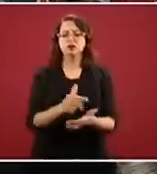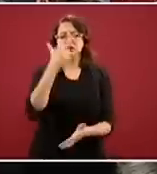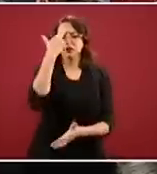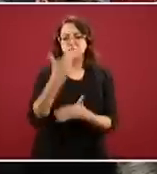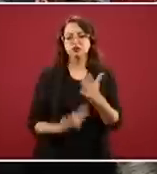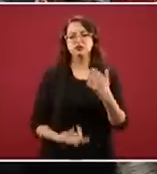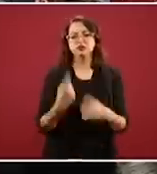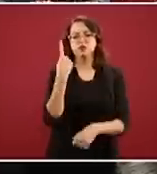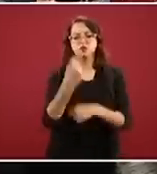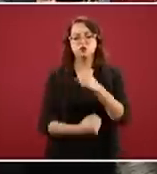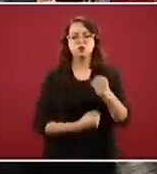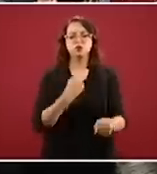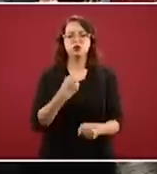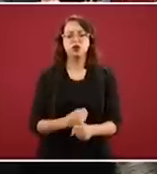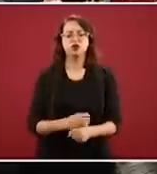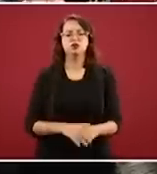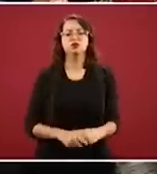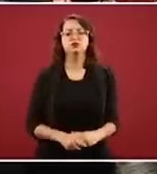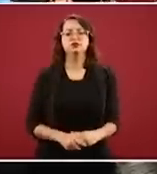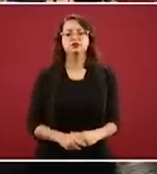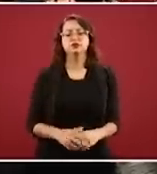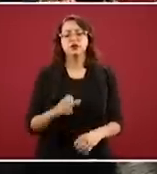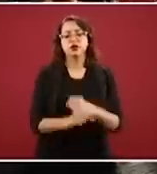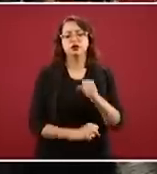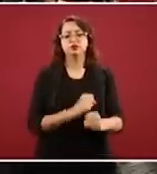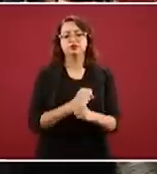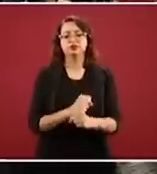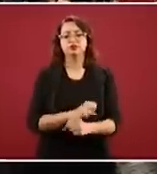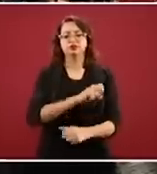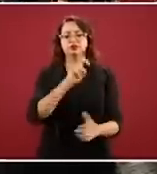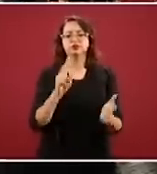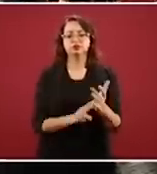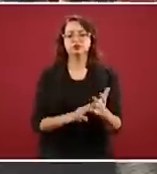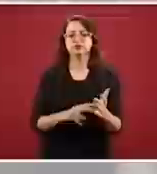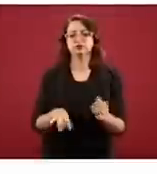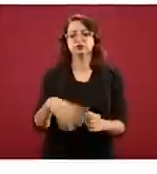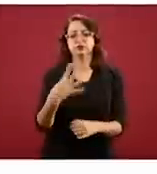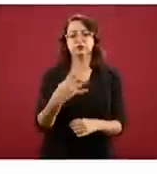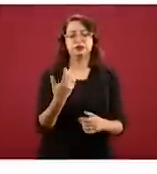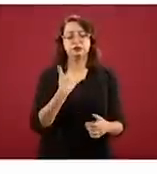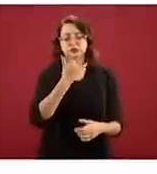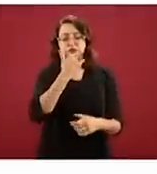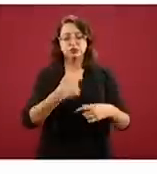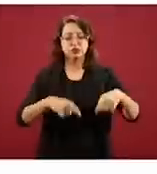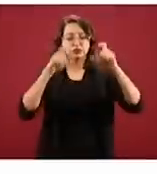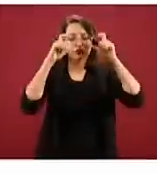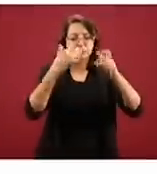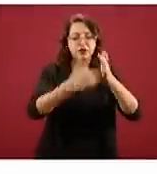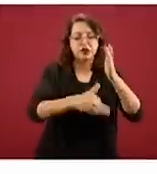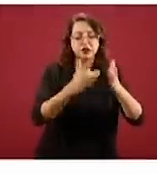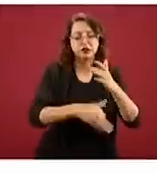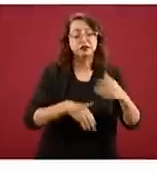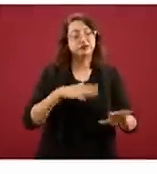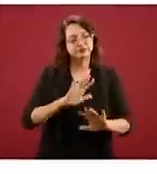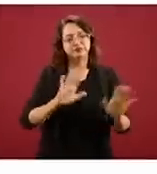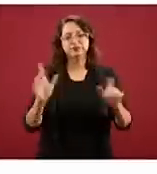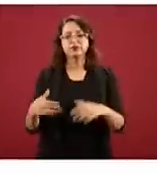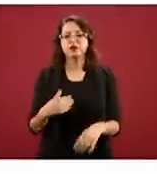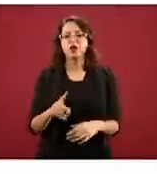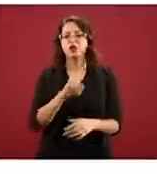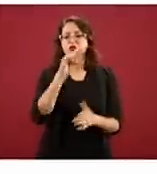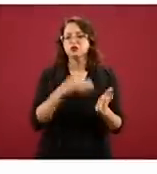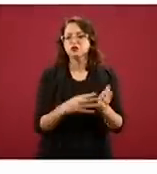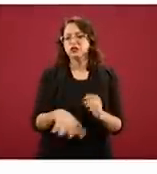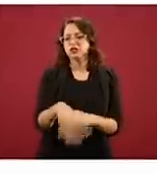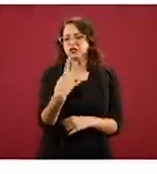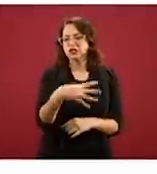año. El 2014, perdón, para la próxima me vengo con los lentes, 2014